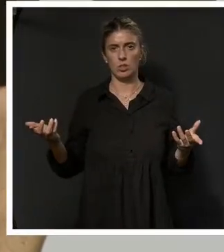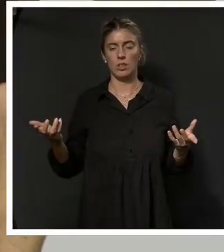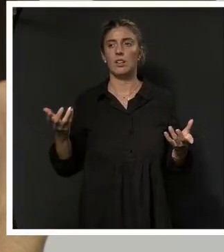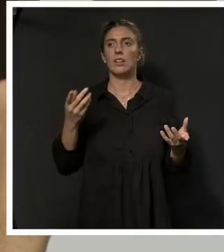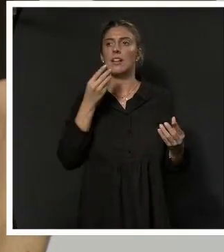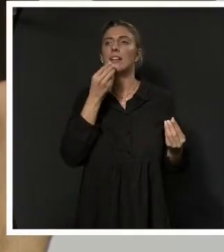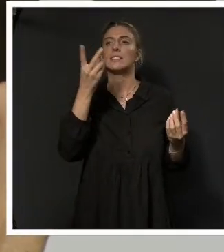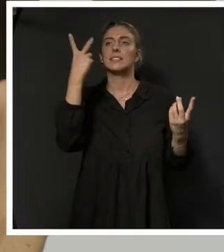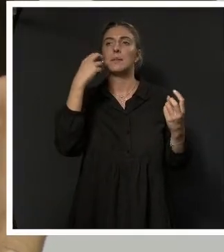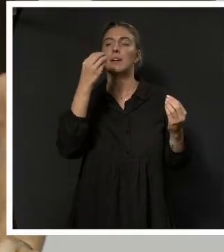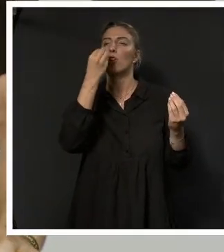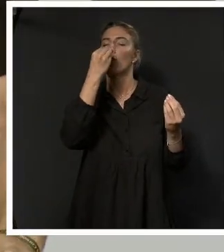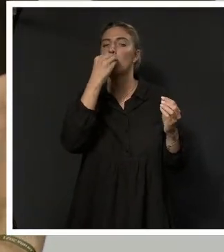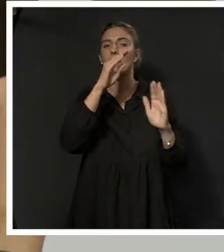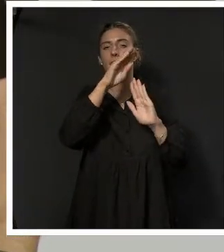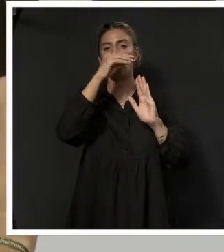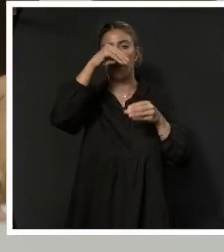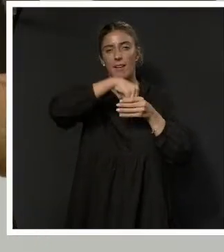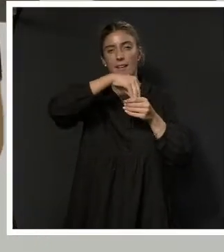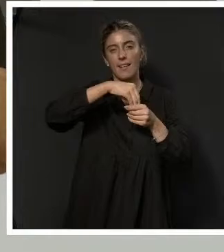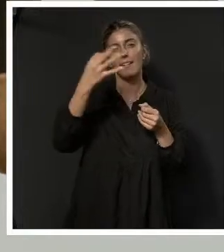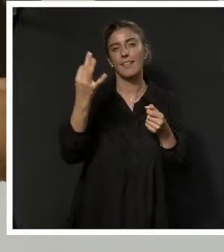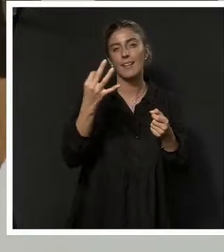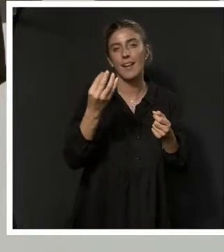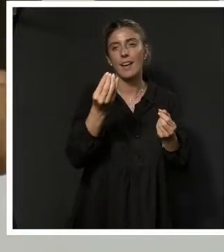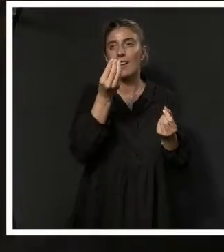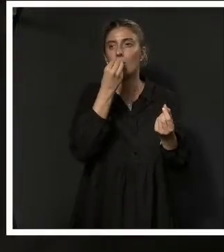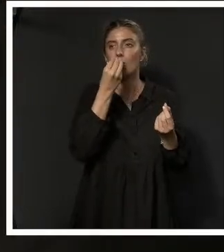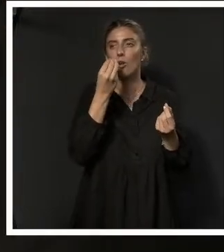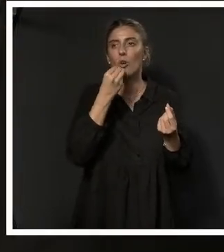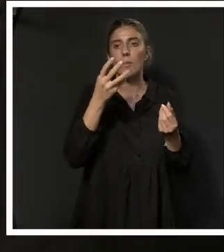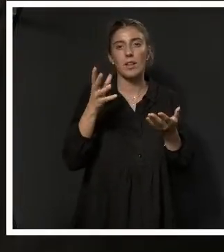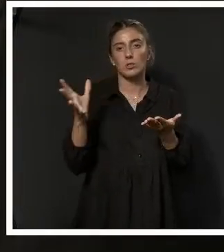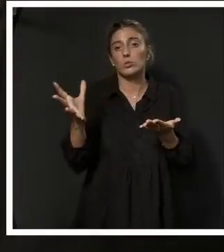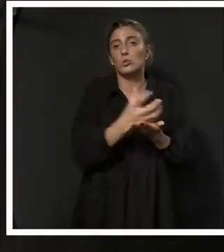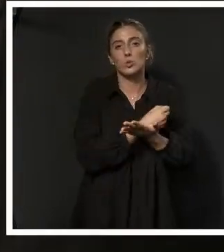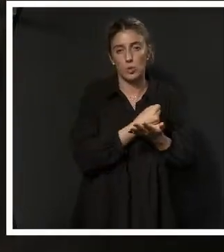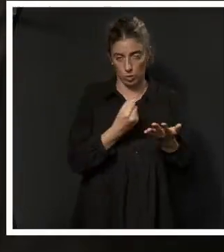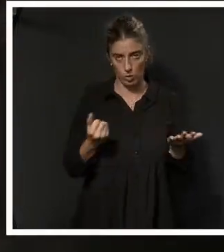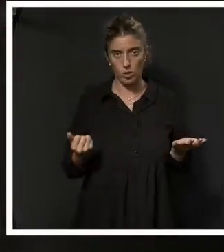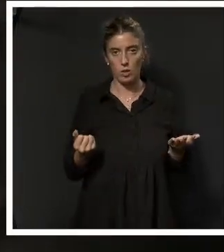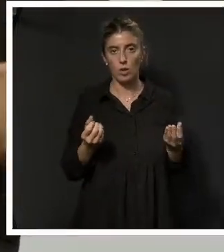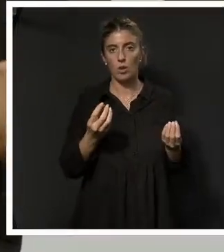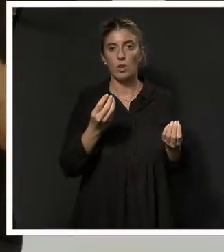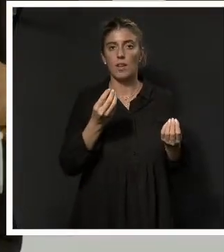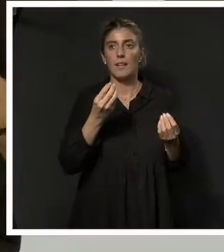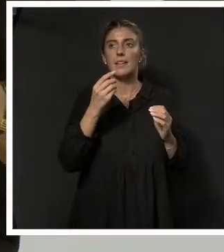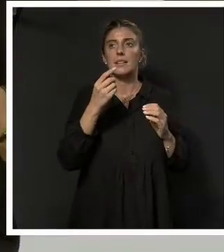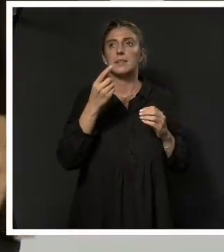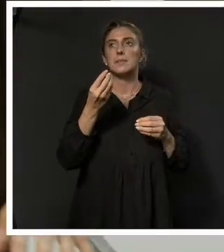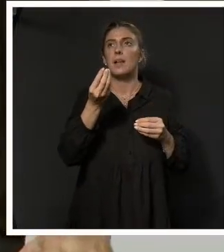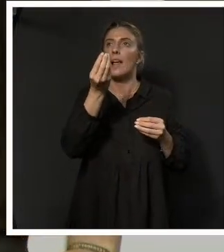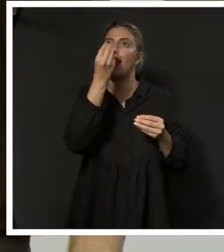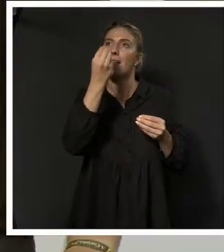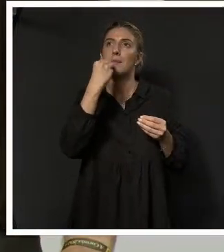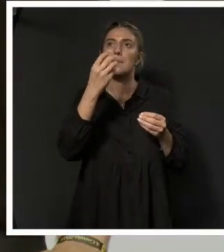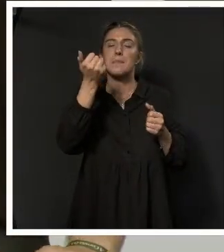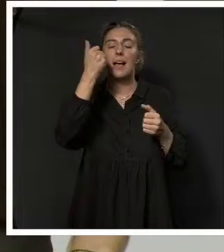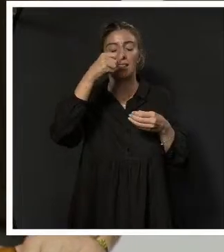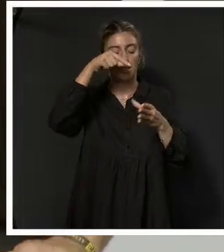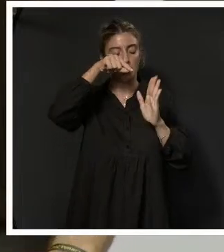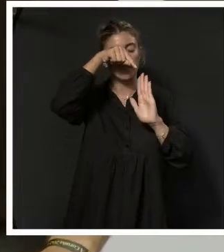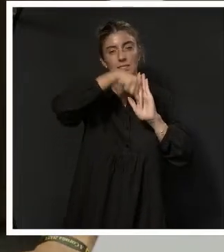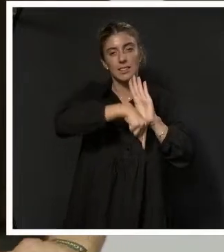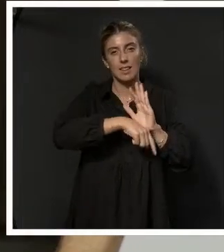de los ingredientes no contabas muy claro ahora cada vez hay más ingredientes en todo no los alimentos cada vez están más nutridos